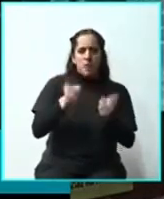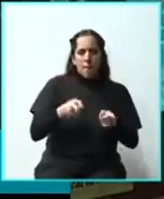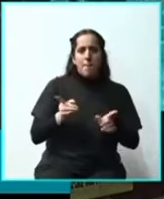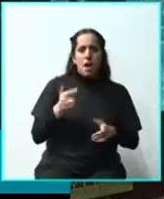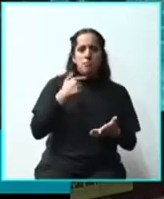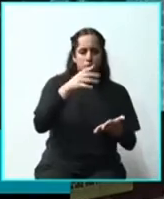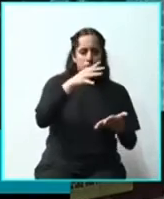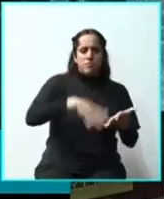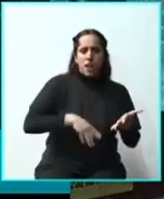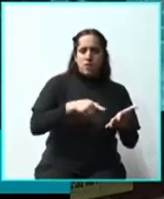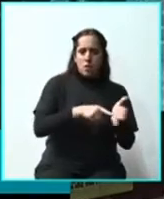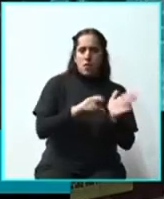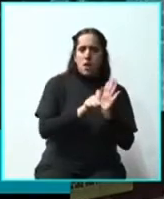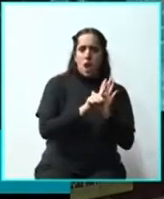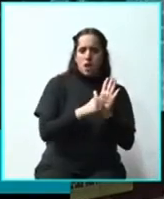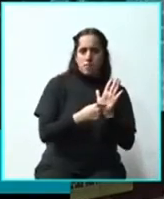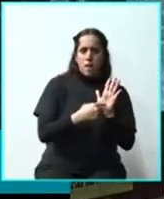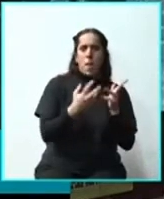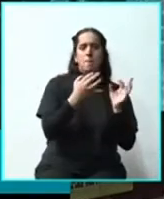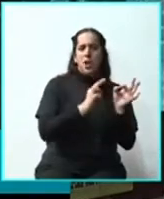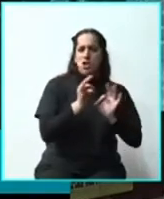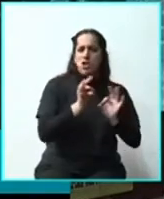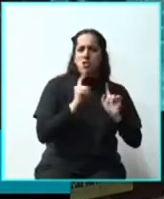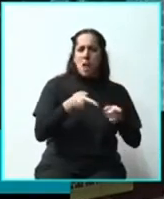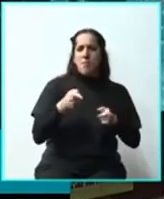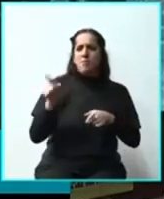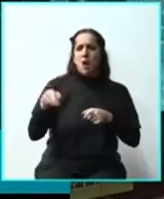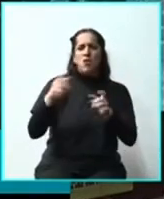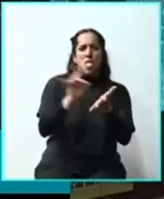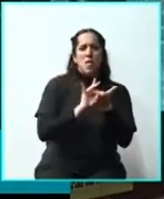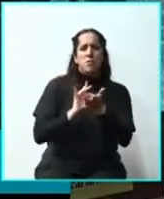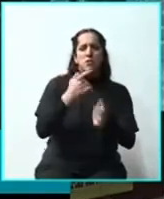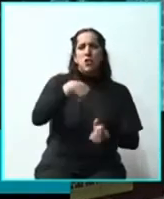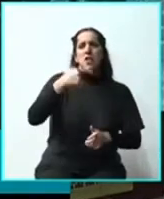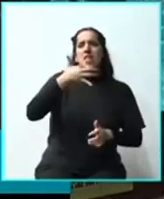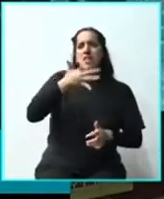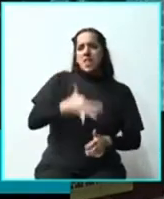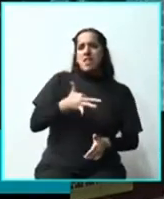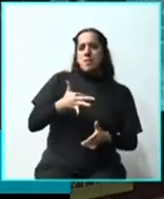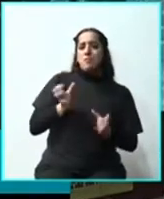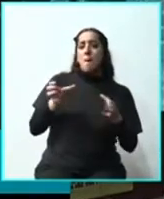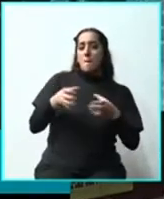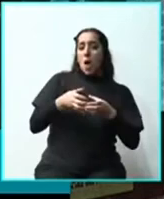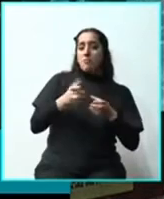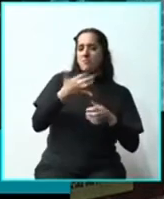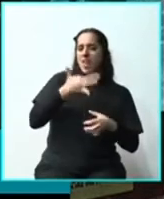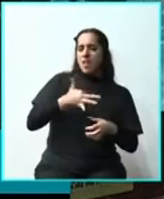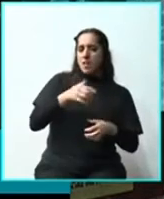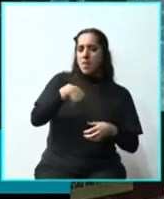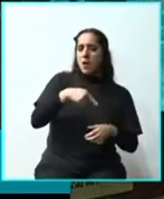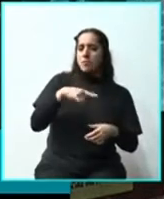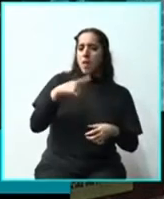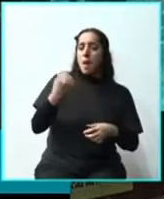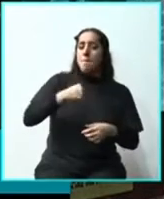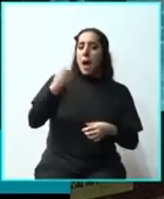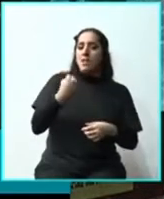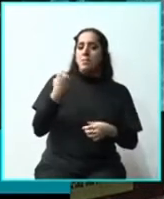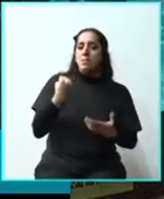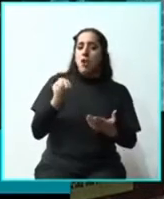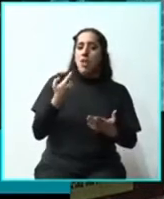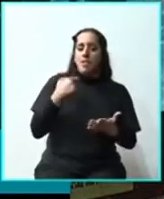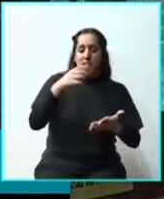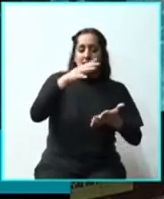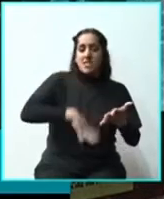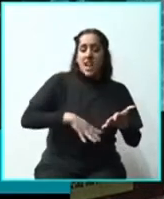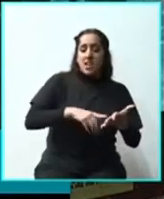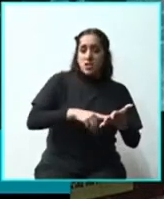inminencia de presentar proyectos, pero como entendimos desde nuestro bloque que es más importante el contenido